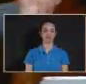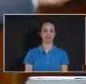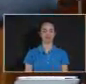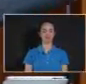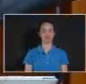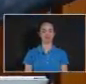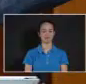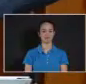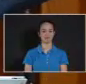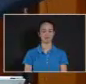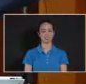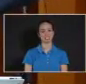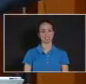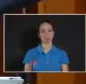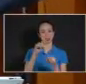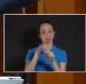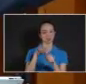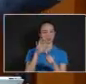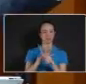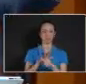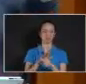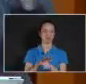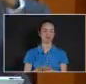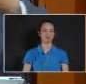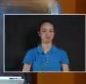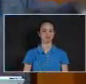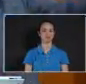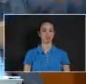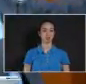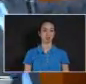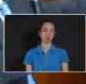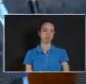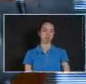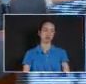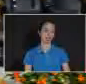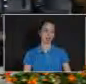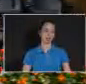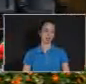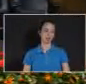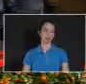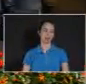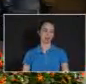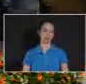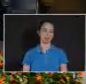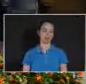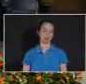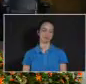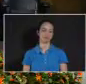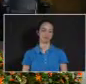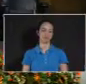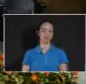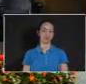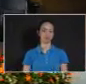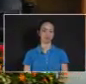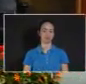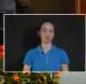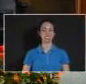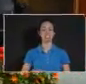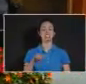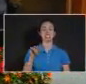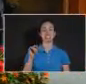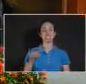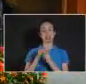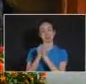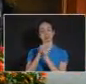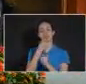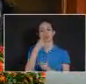Guárdate. Por favor, voltéese con el manito que tiene a la par. Guárdese, hermano. Ya le pidió que Dios lo guarde, ahora